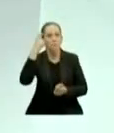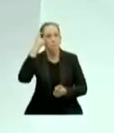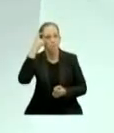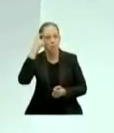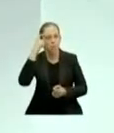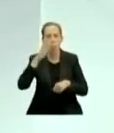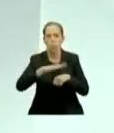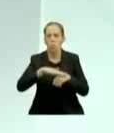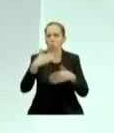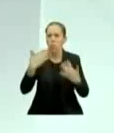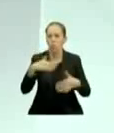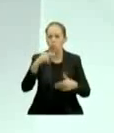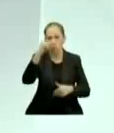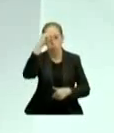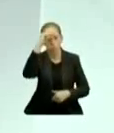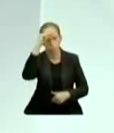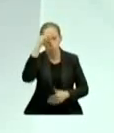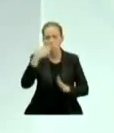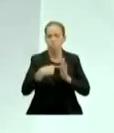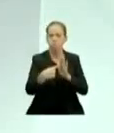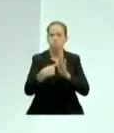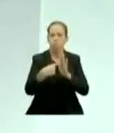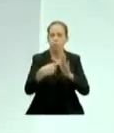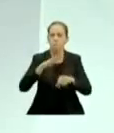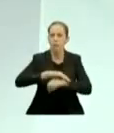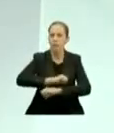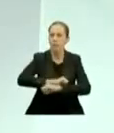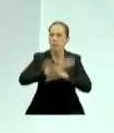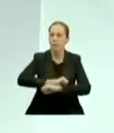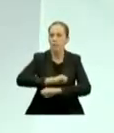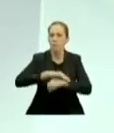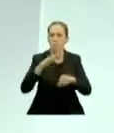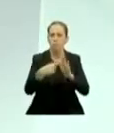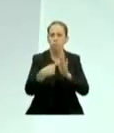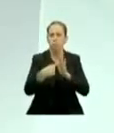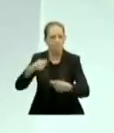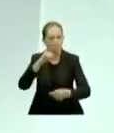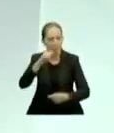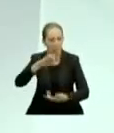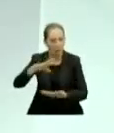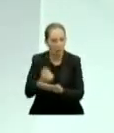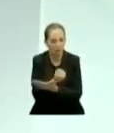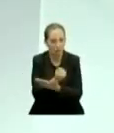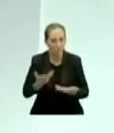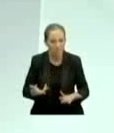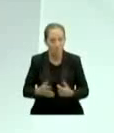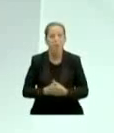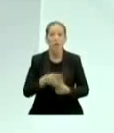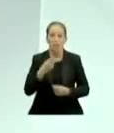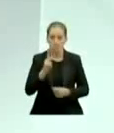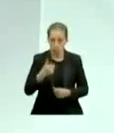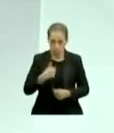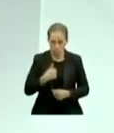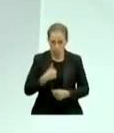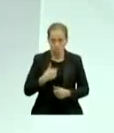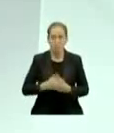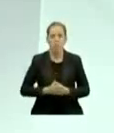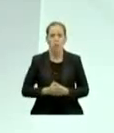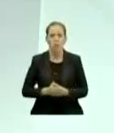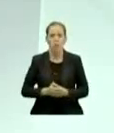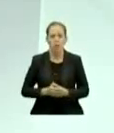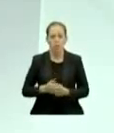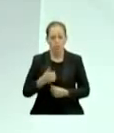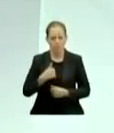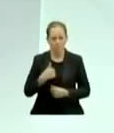sé si podría ser candidata. Ay, estuvo fuerte la declaración. Pero ella muy segura de sí misma presentándose como Yolanda Who Cantú.